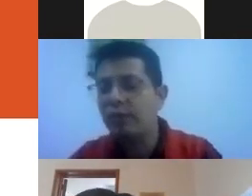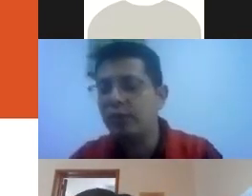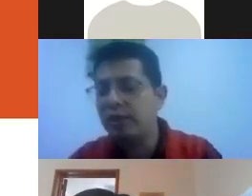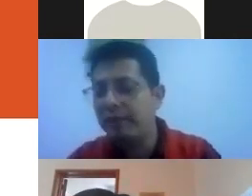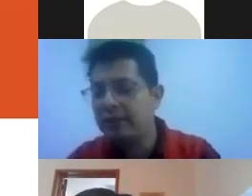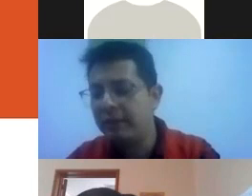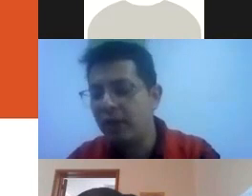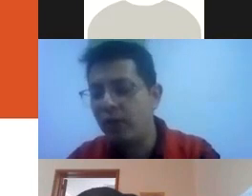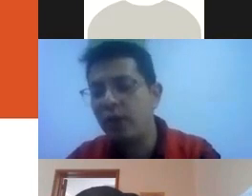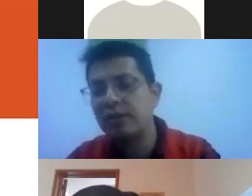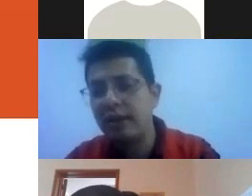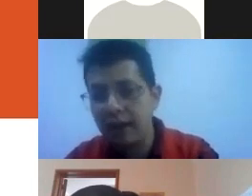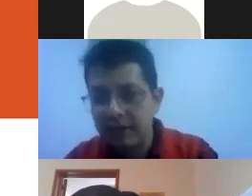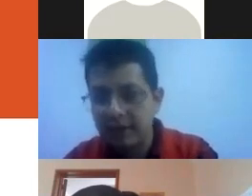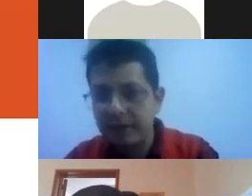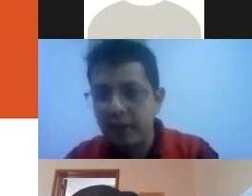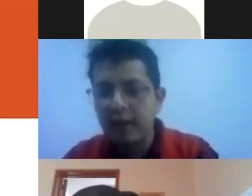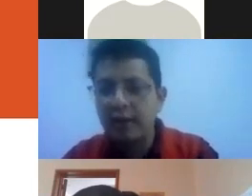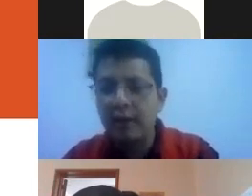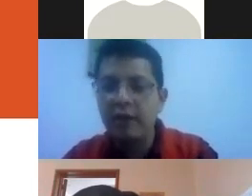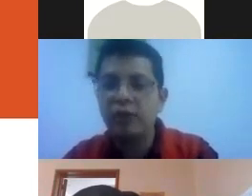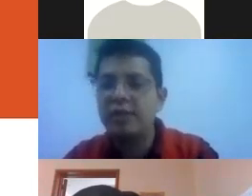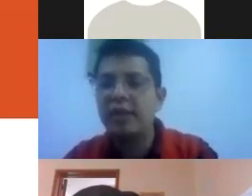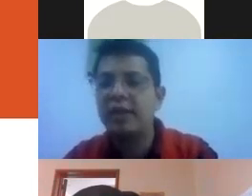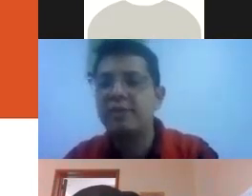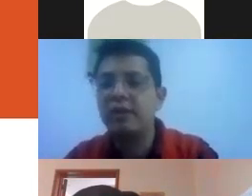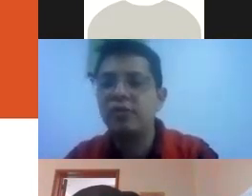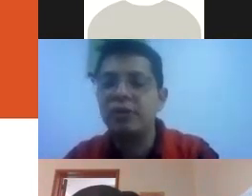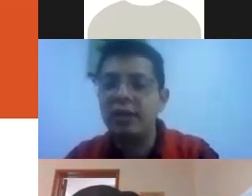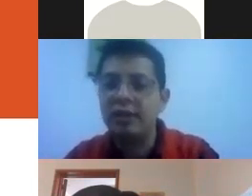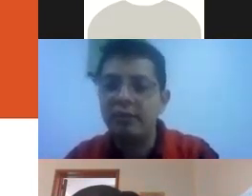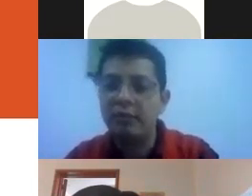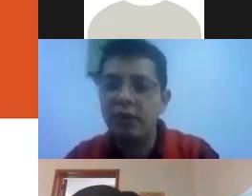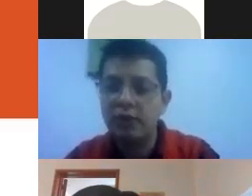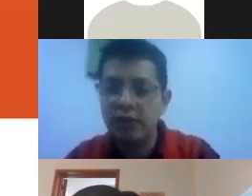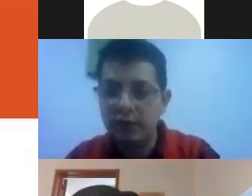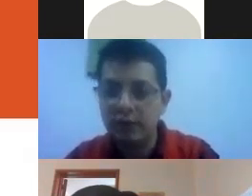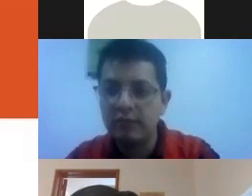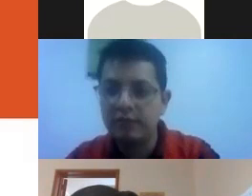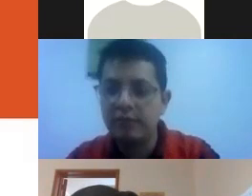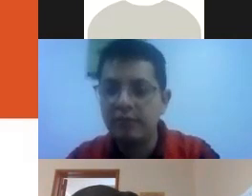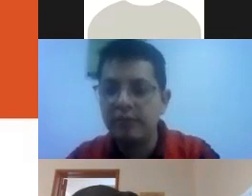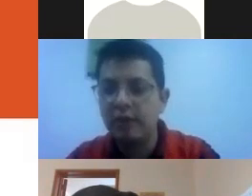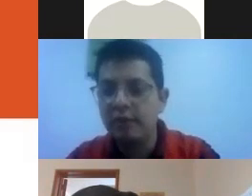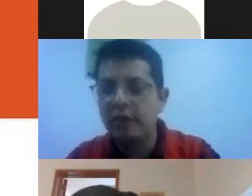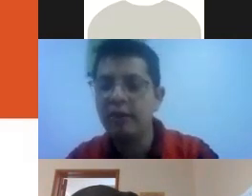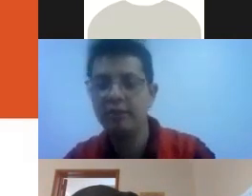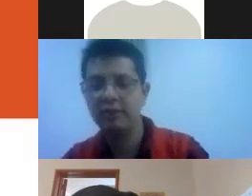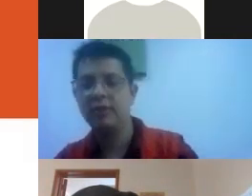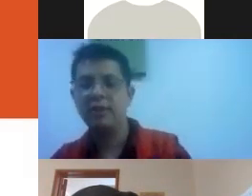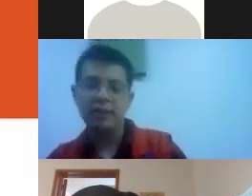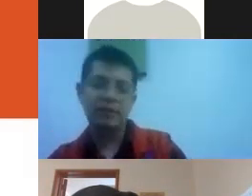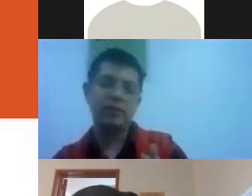nos vamos a auxiliar precisamente con unas tijeras, que también nos solicitan que estén en nuestro botiquín de primeros auxilios. ¿Por